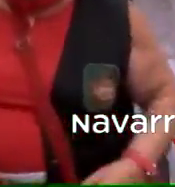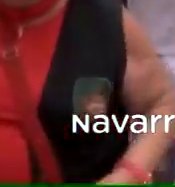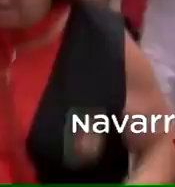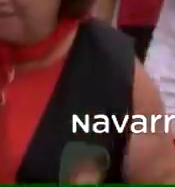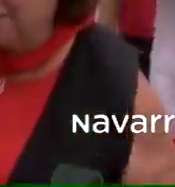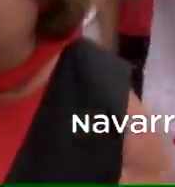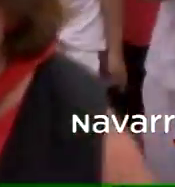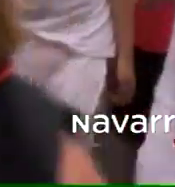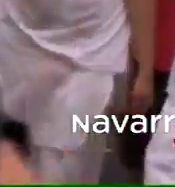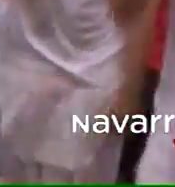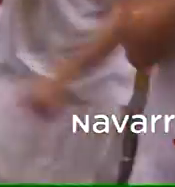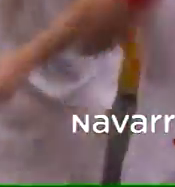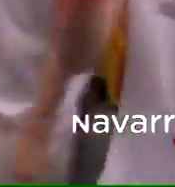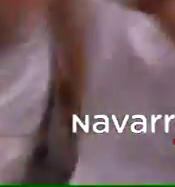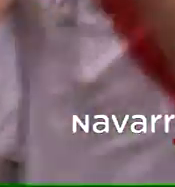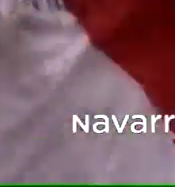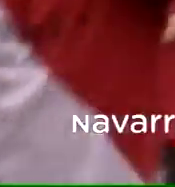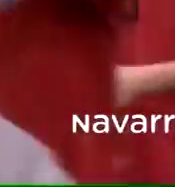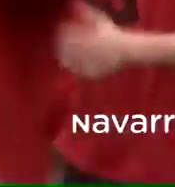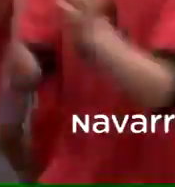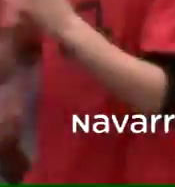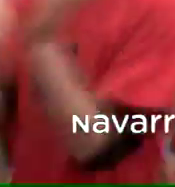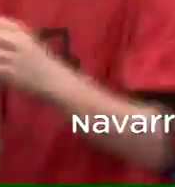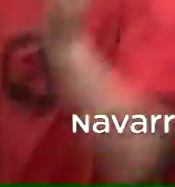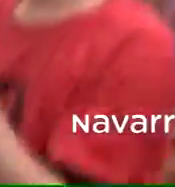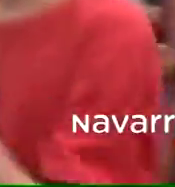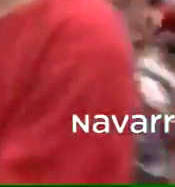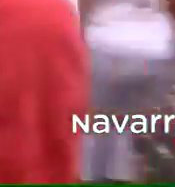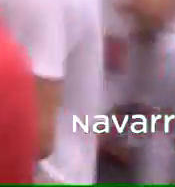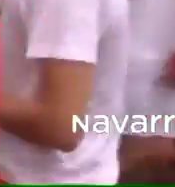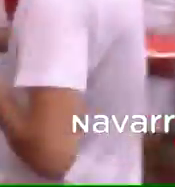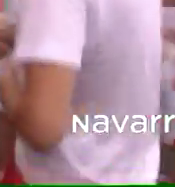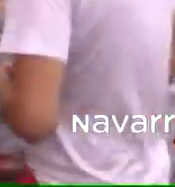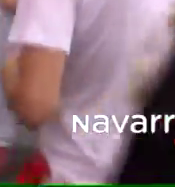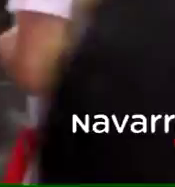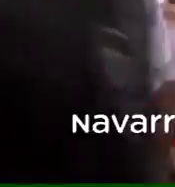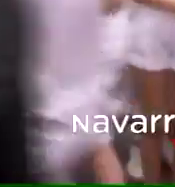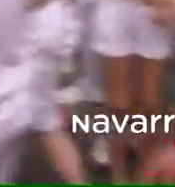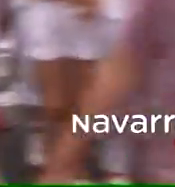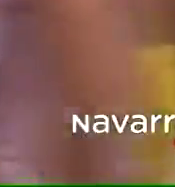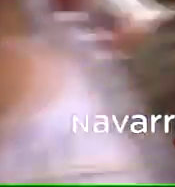Muy bien.